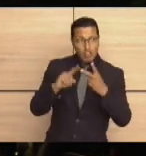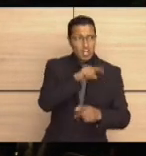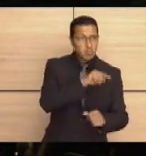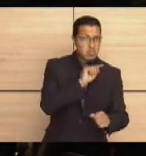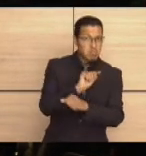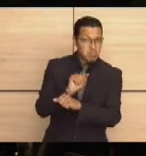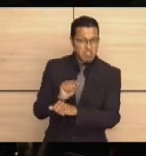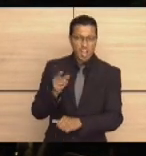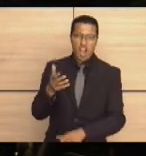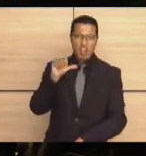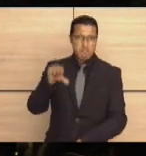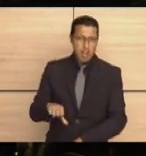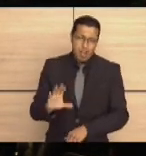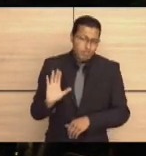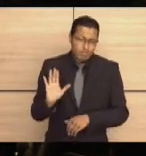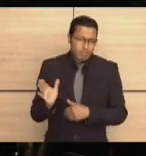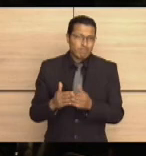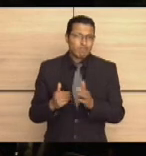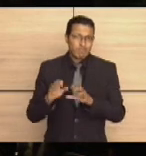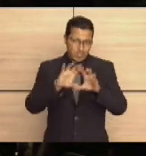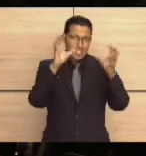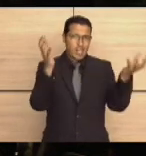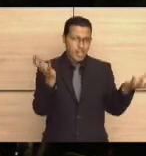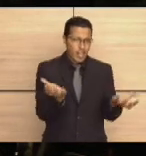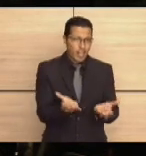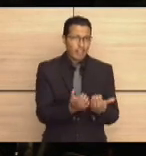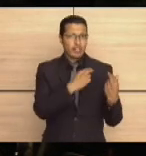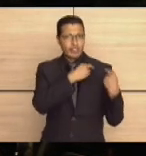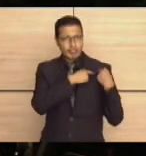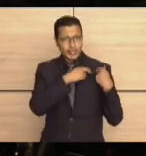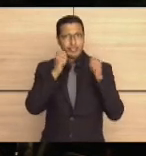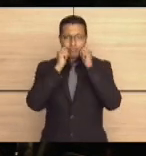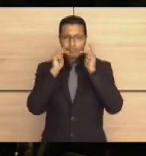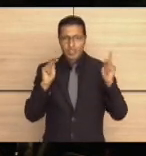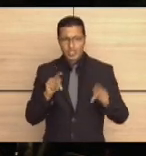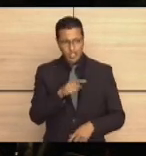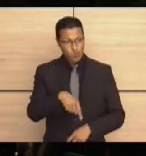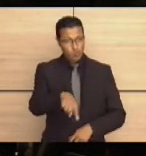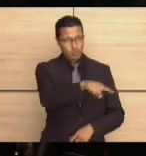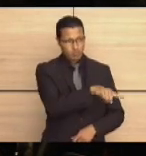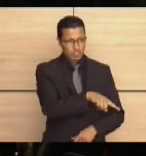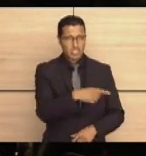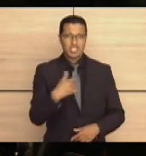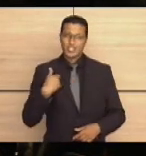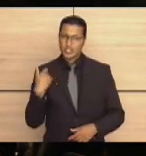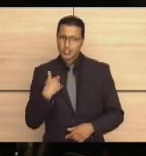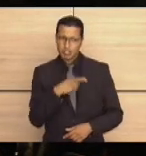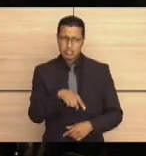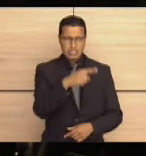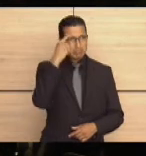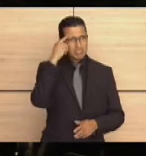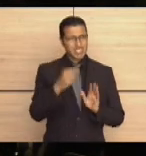la agenda está en boca de la humanidad. ¿Cómo hacer para que estos temas que hemos tratado ustedes, que los jóvenes, cómo hacer para que el país los